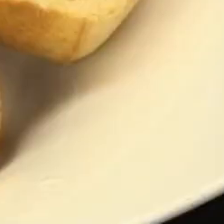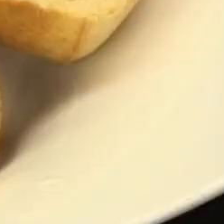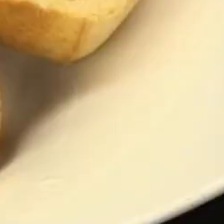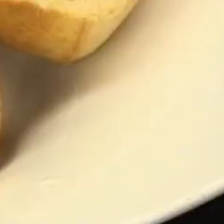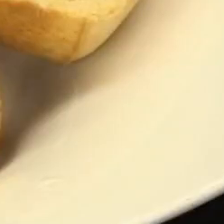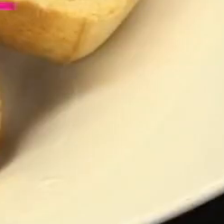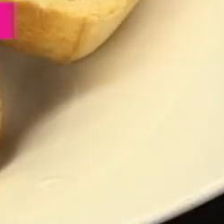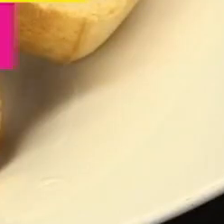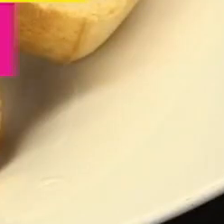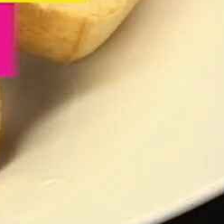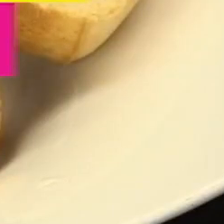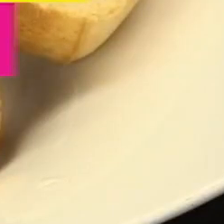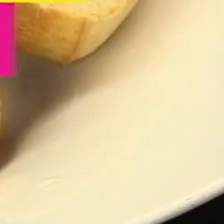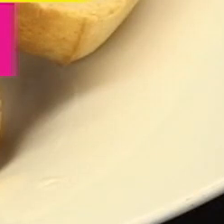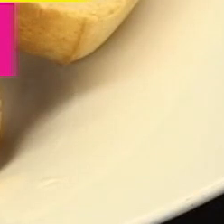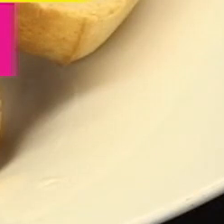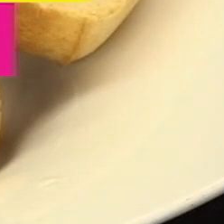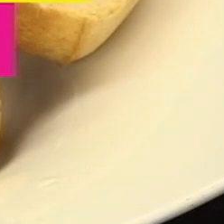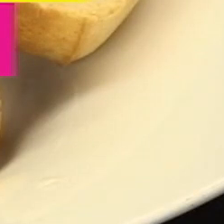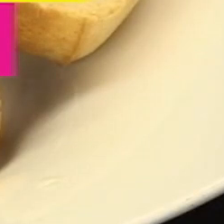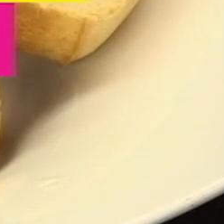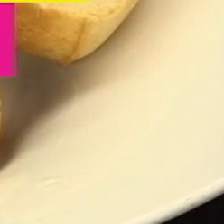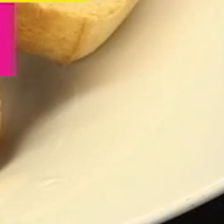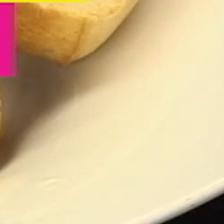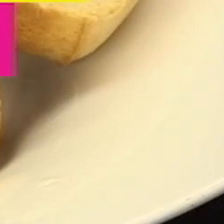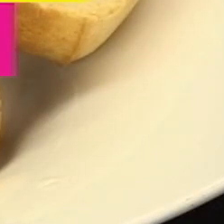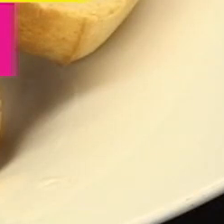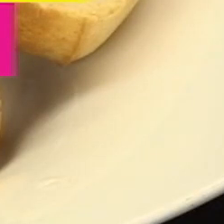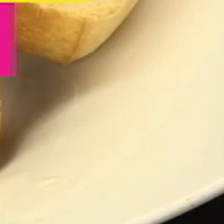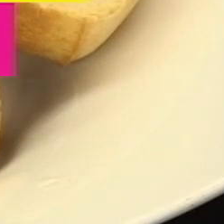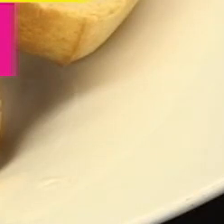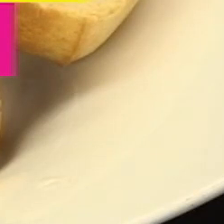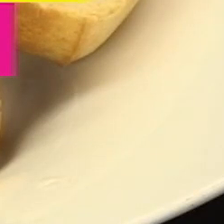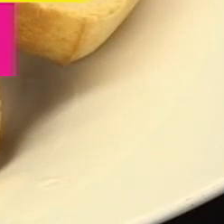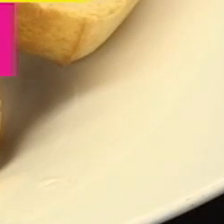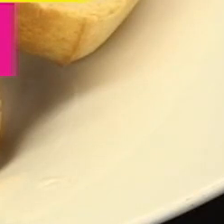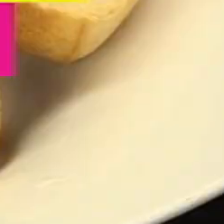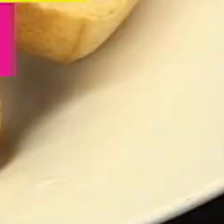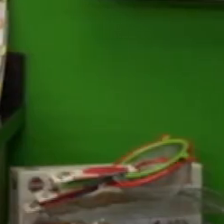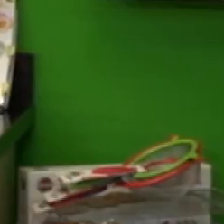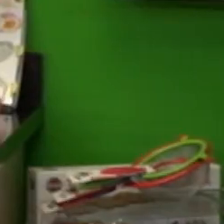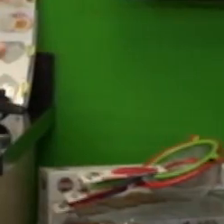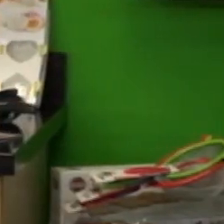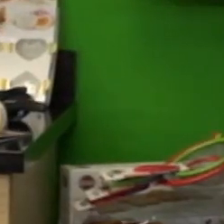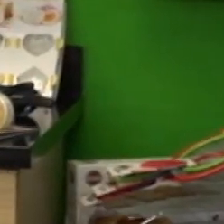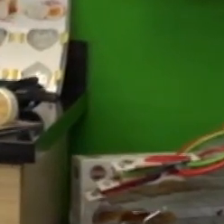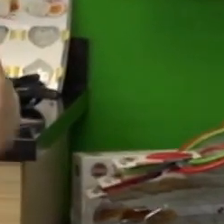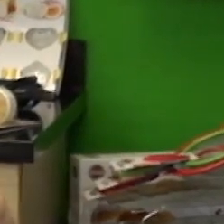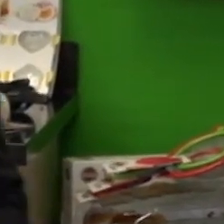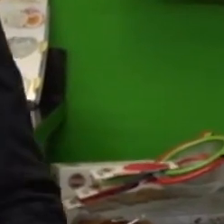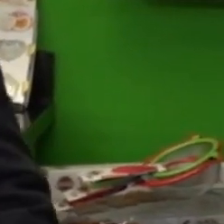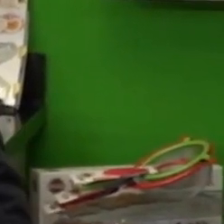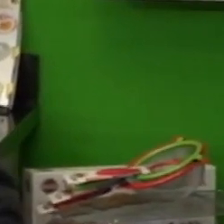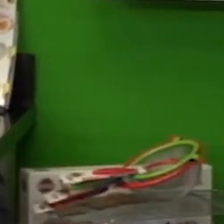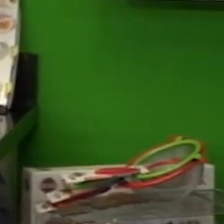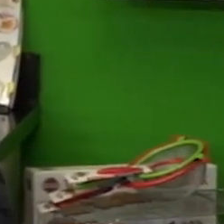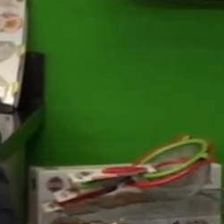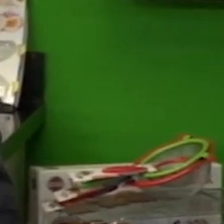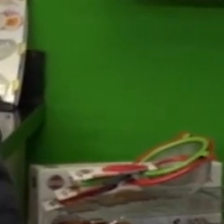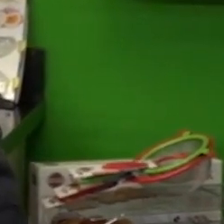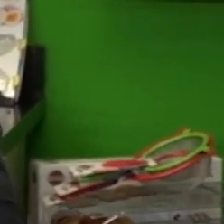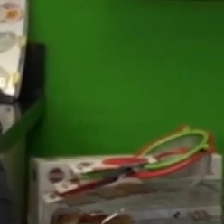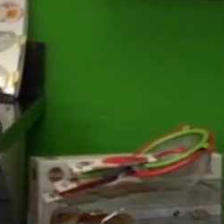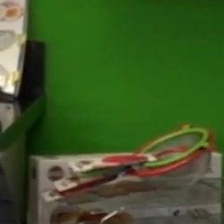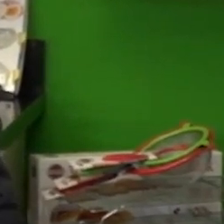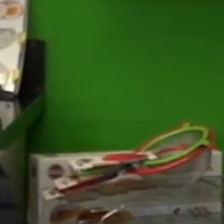hago. A las 2:30 de la tarde, solo en 13, Costa Rica Televisión. Ay, yo estoy feliz como todos